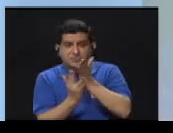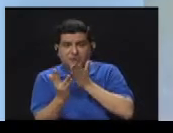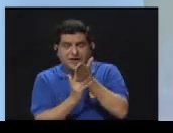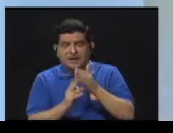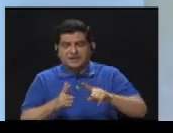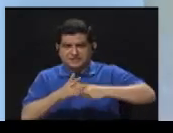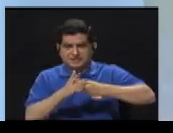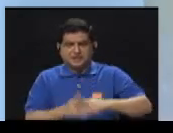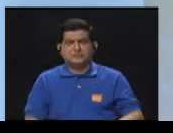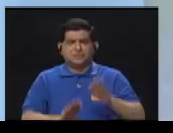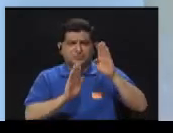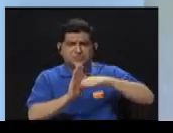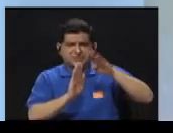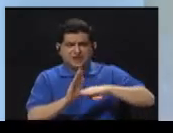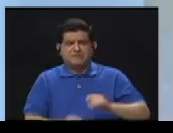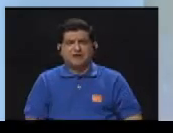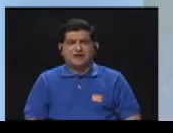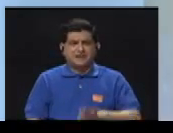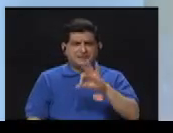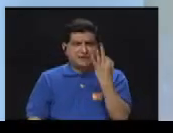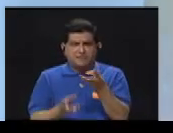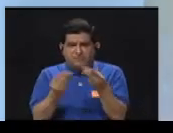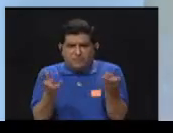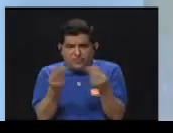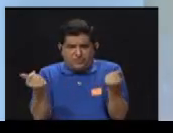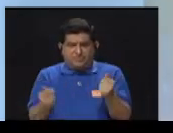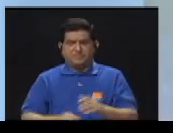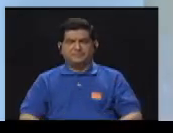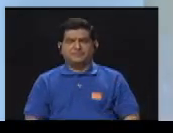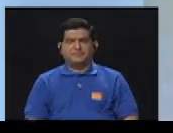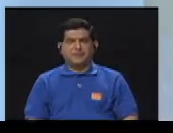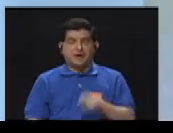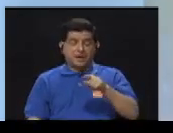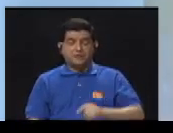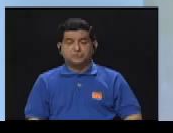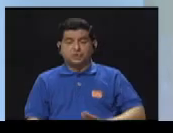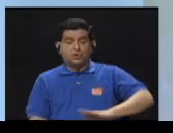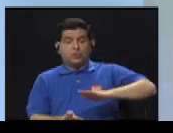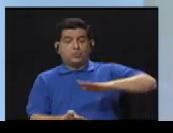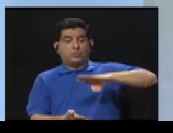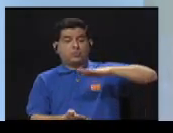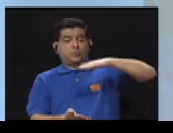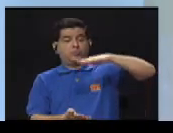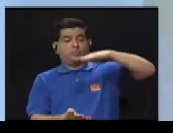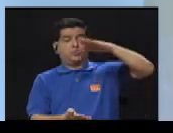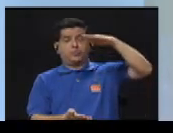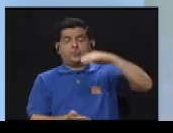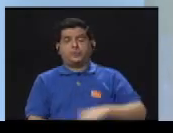cada vez se abaratan más los medios de producción. Entonces eso ha disparado mucho